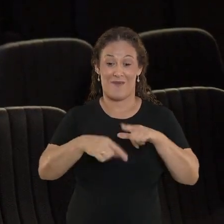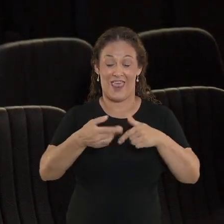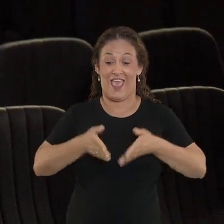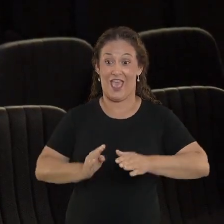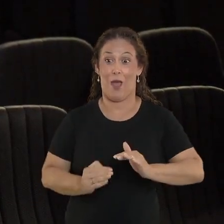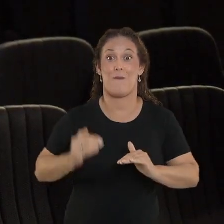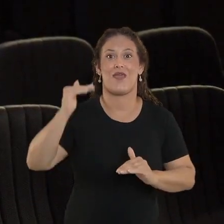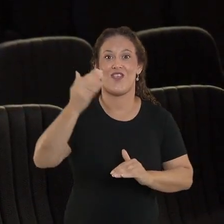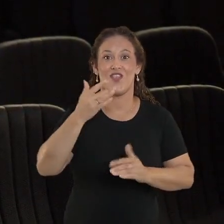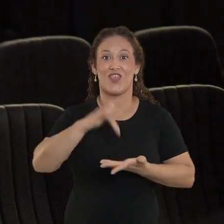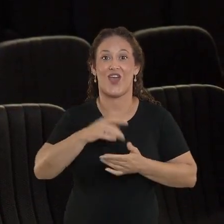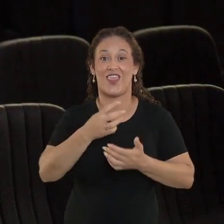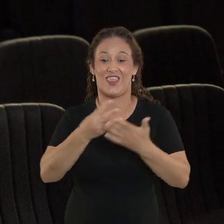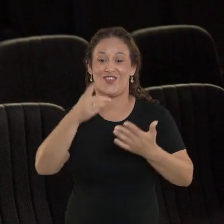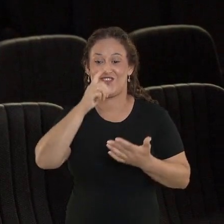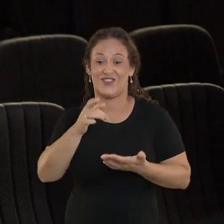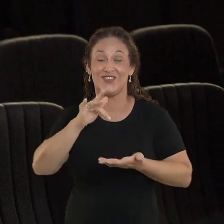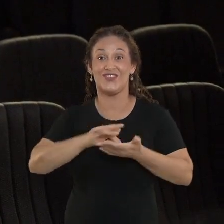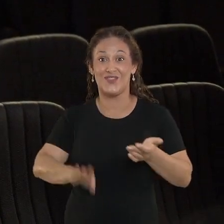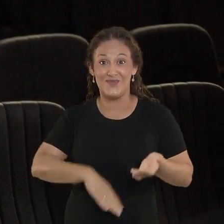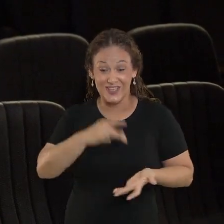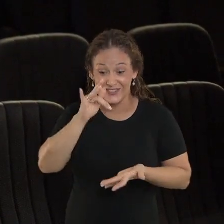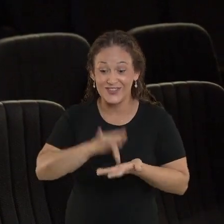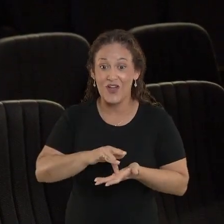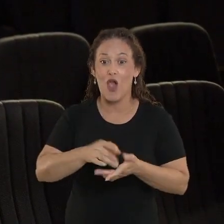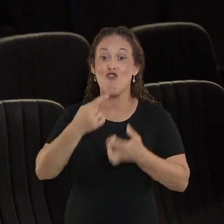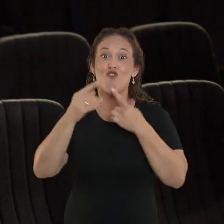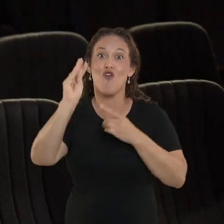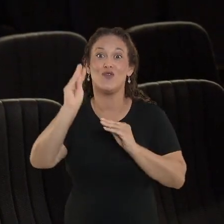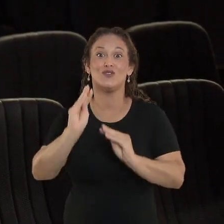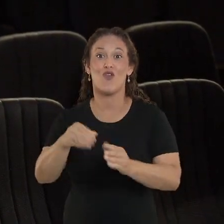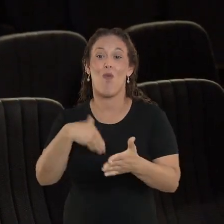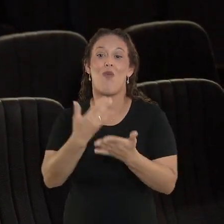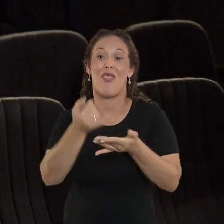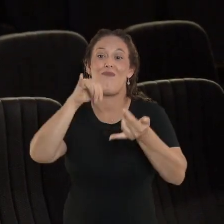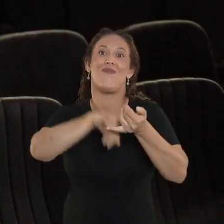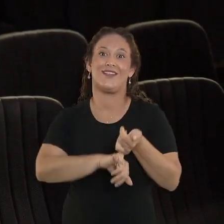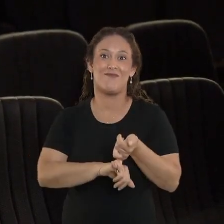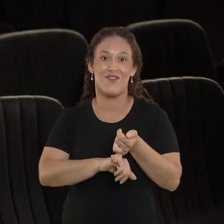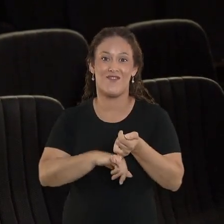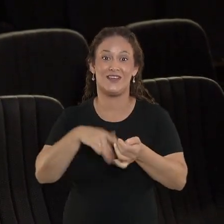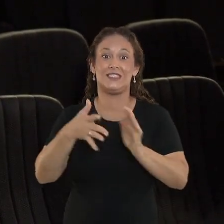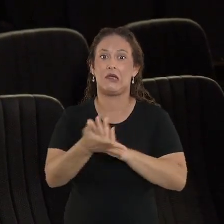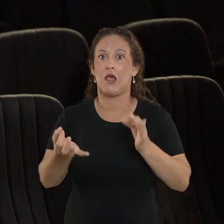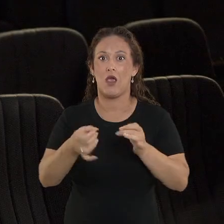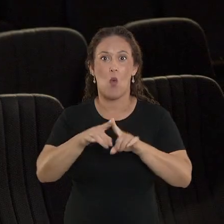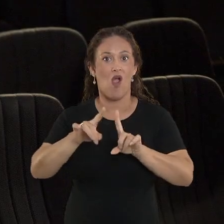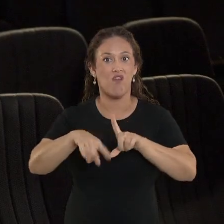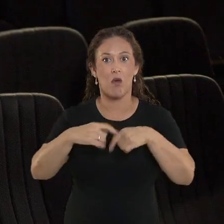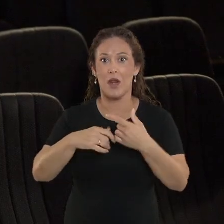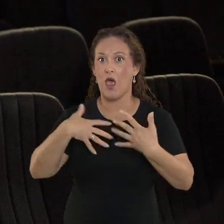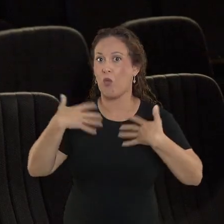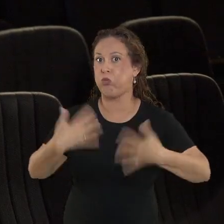hija mayor de la familia cumple 18 años y el día de su cumpleaños su novio le propone matrimonio. Eso va a suponer pues,